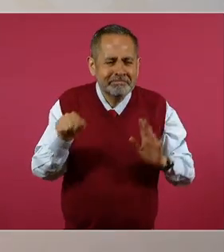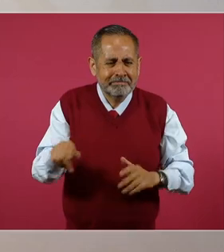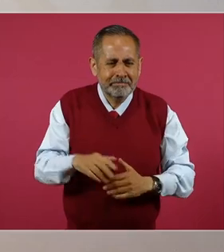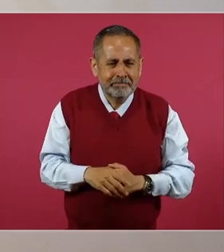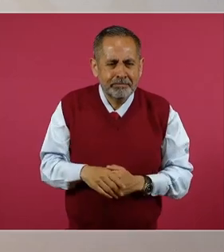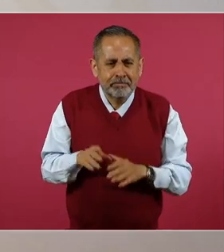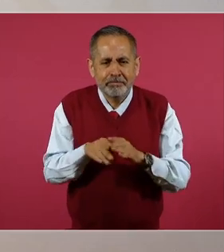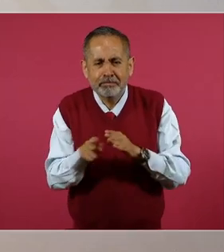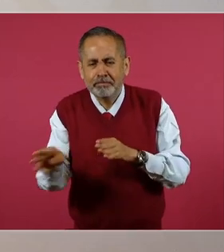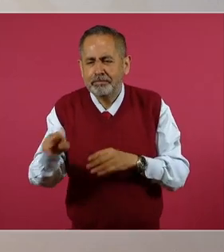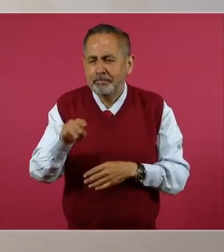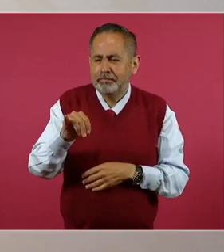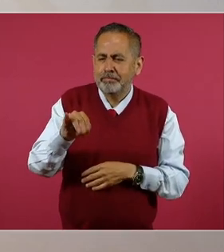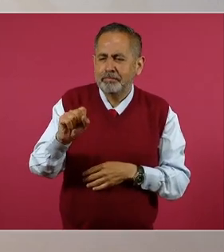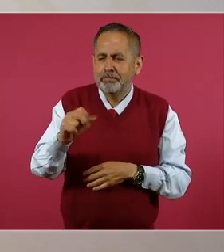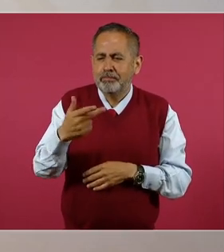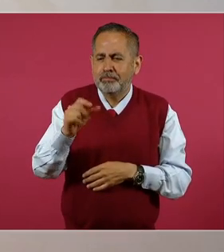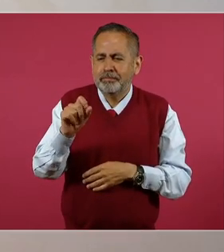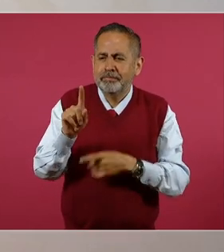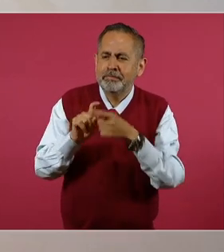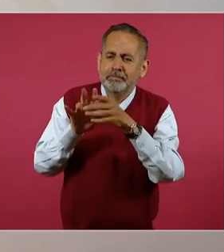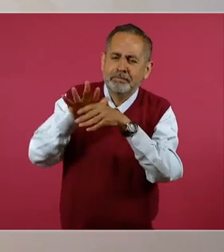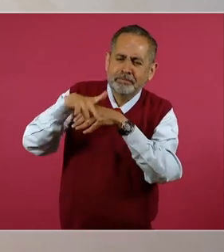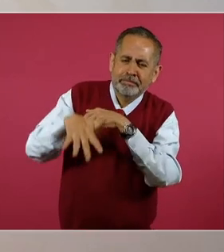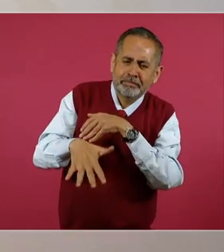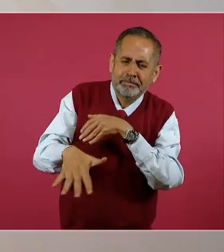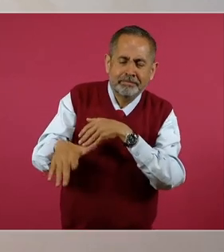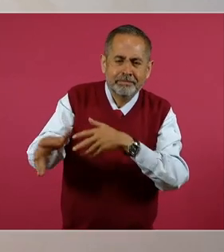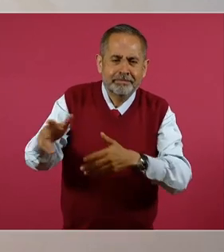o a Misoljá, a las cascadas.